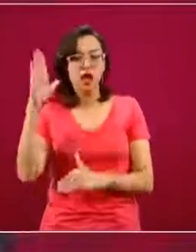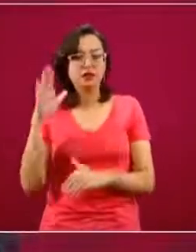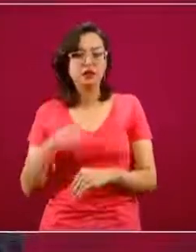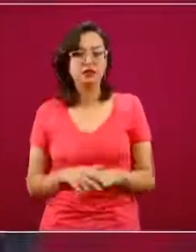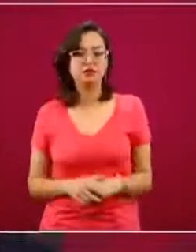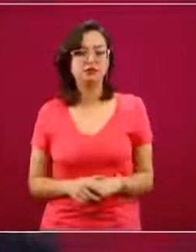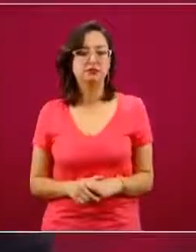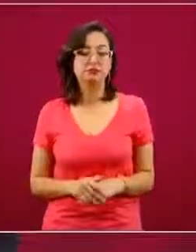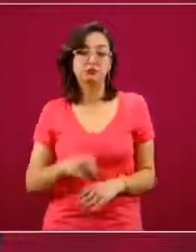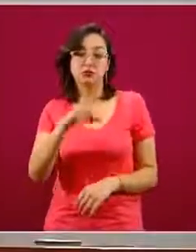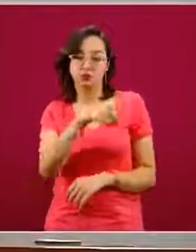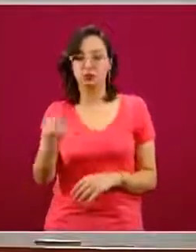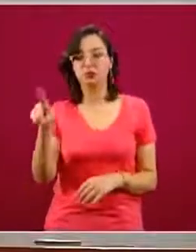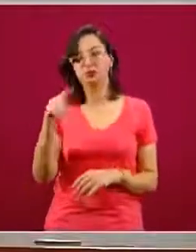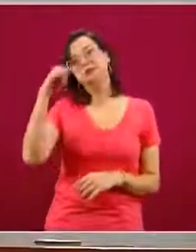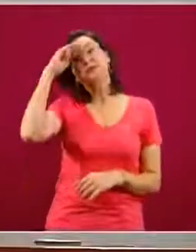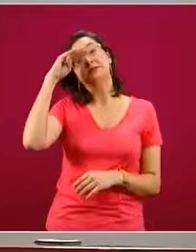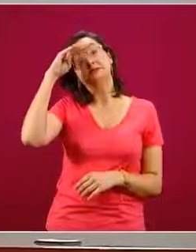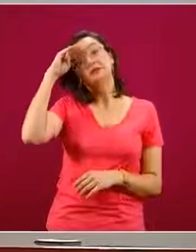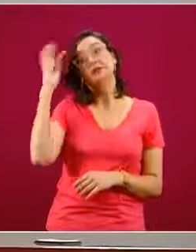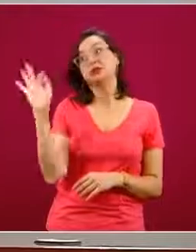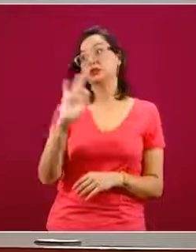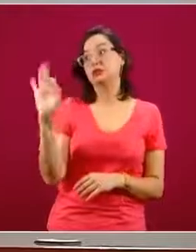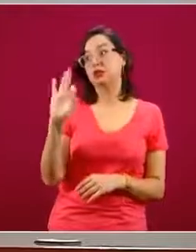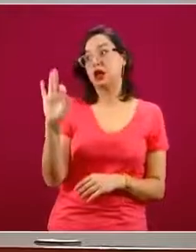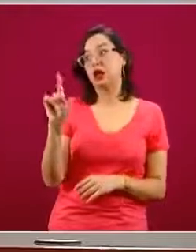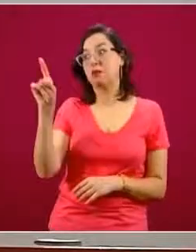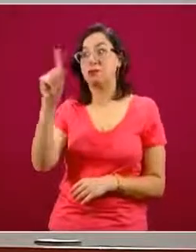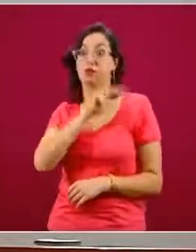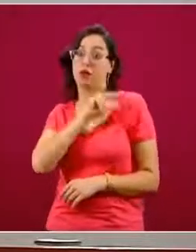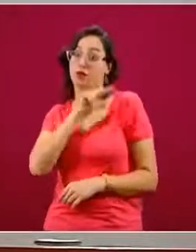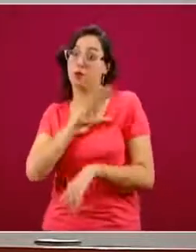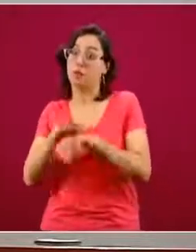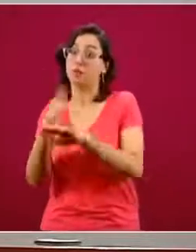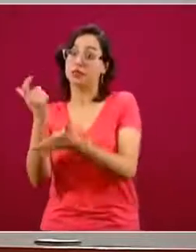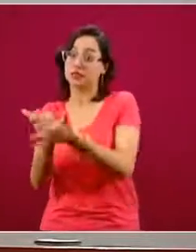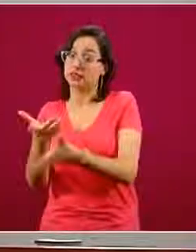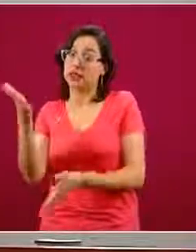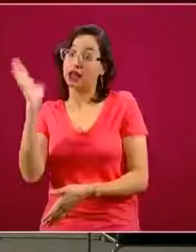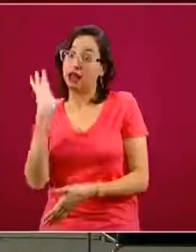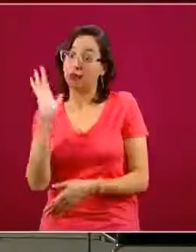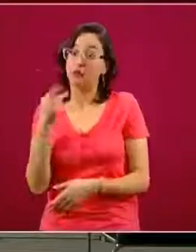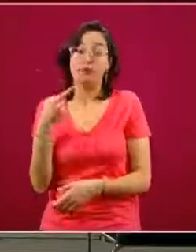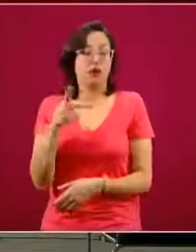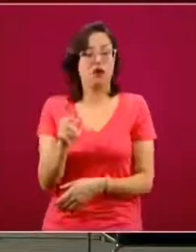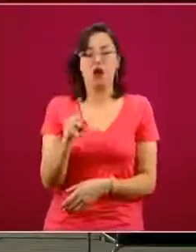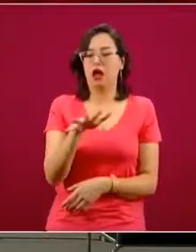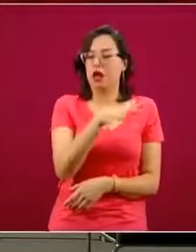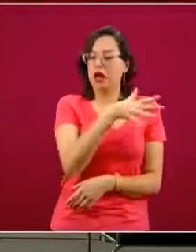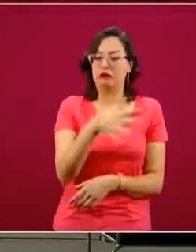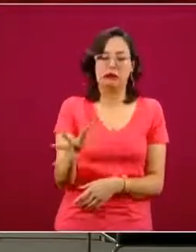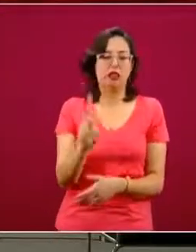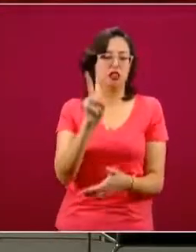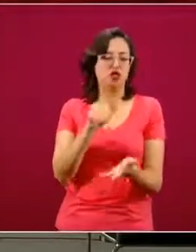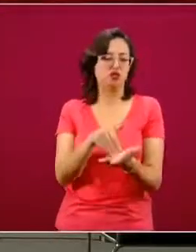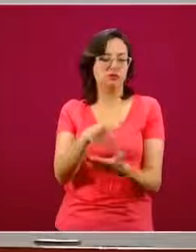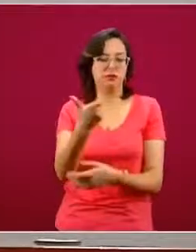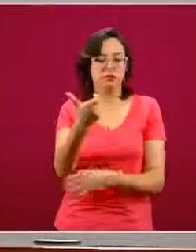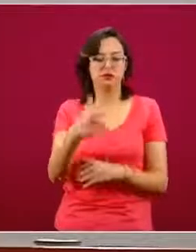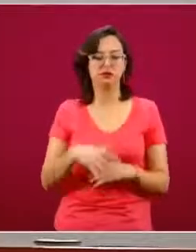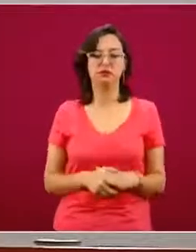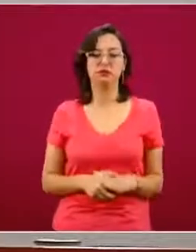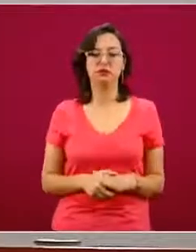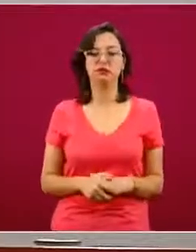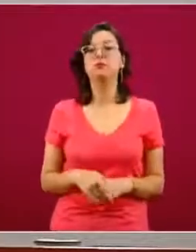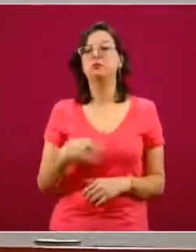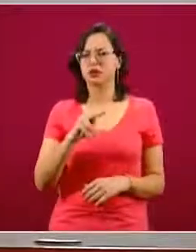solo para que lo tengan como referencia de lo que les quisieran cobrar en un hospital privado, que sepan que el costo de producción es como de 2,000 pesos.